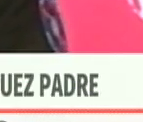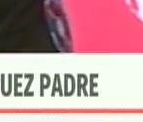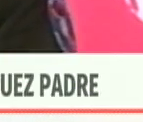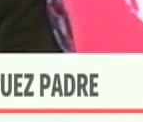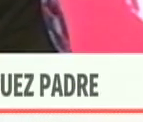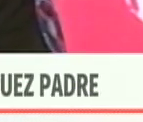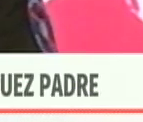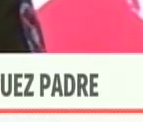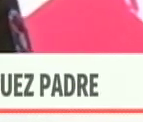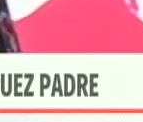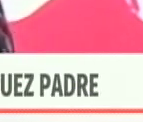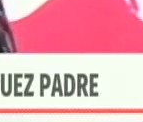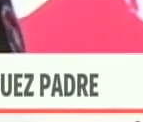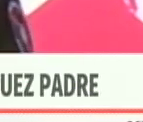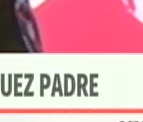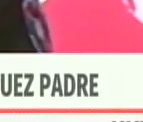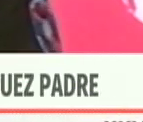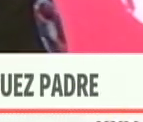Oriundo de las tierras de Carora,